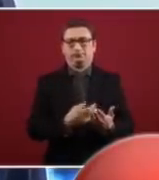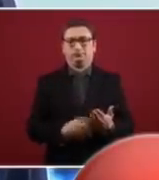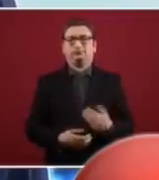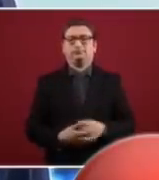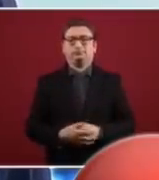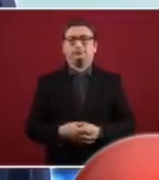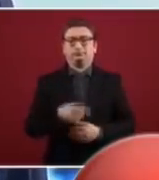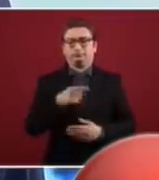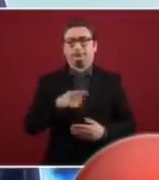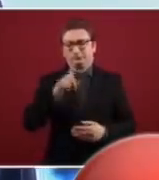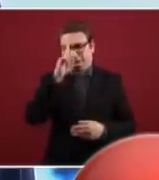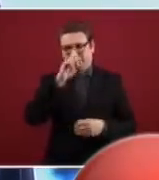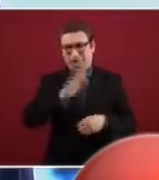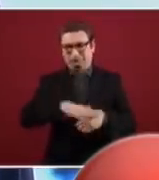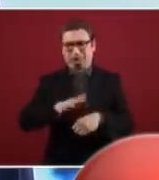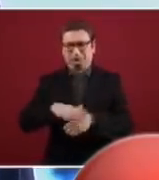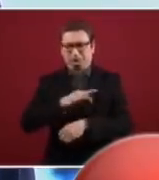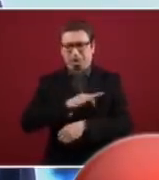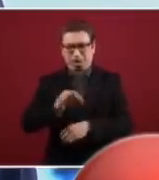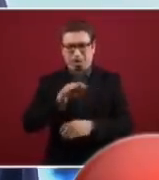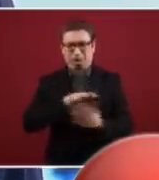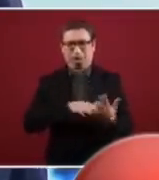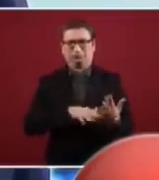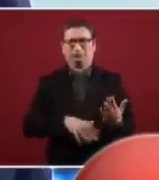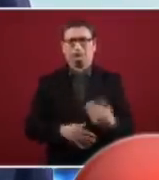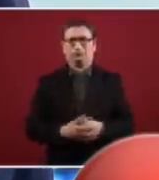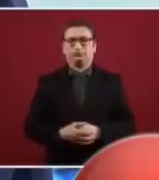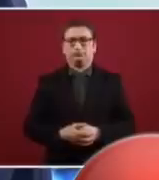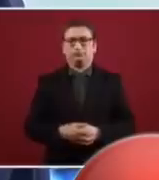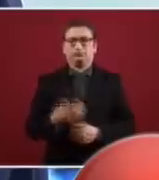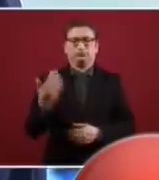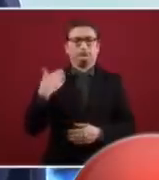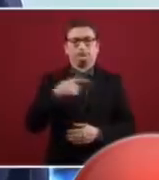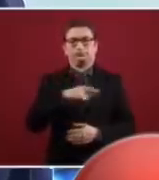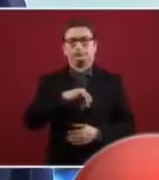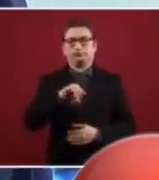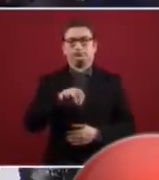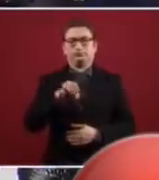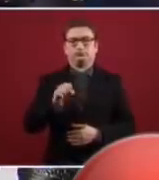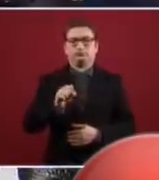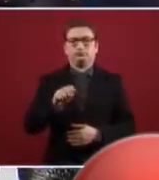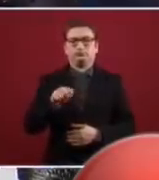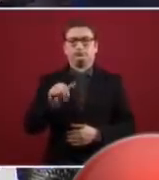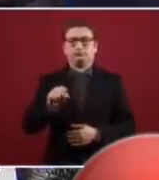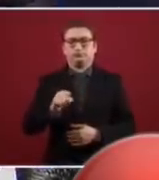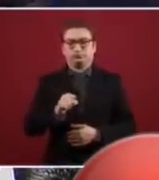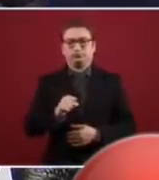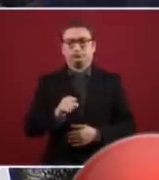También lo recomendamos. Ahora le acabo de decir a Jesús